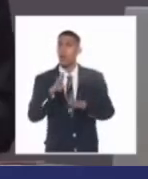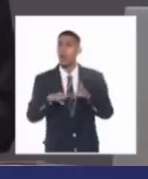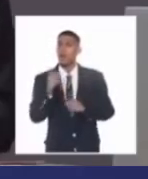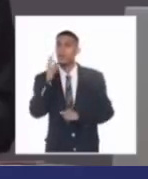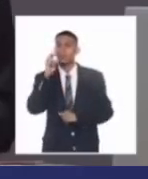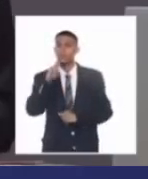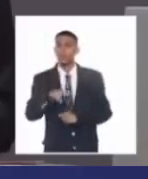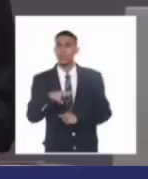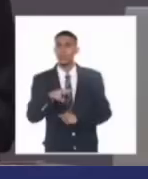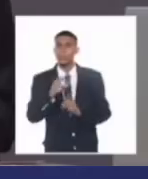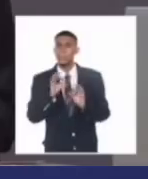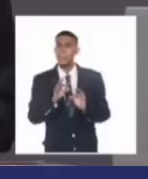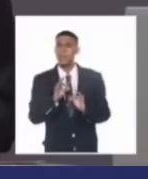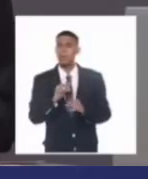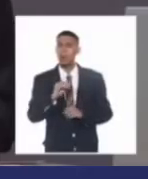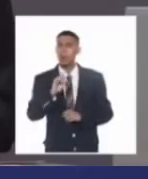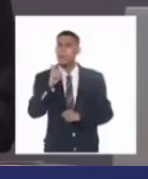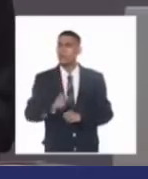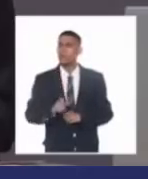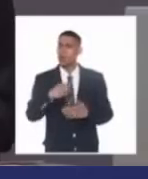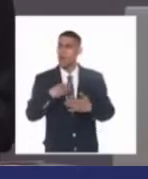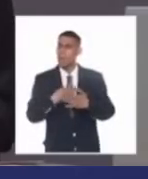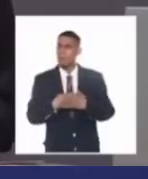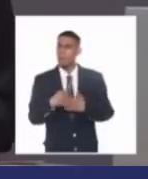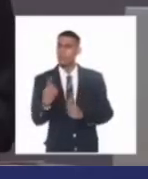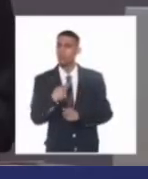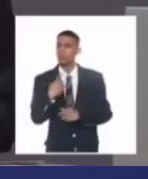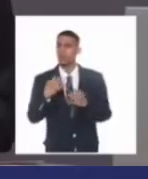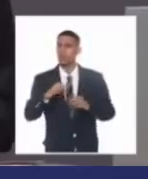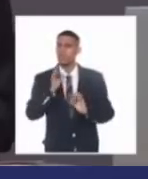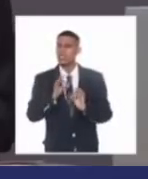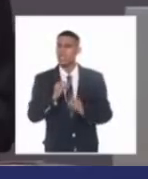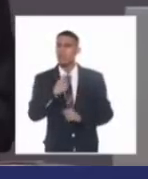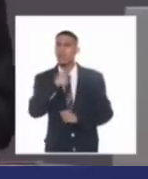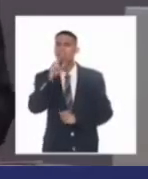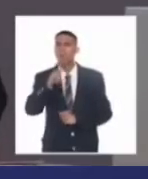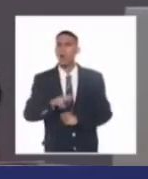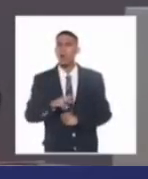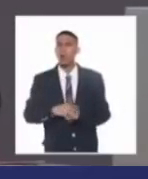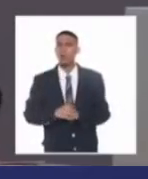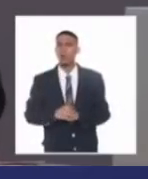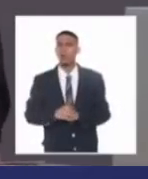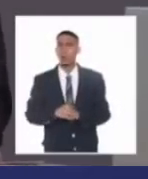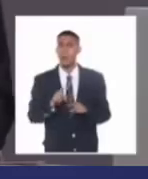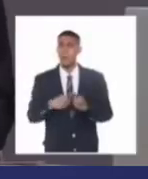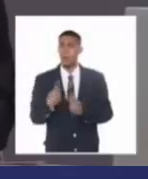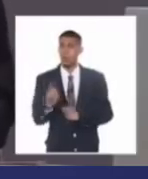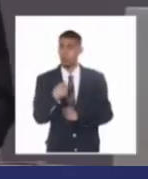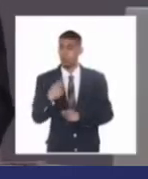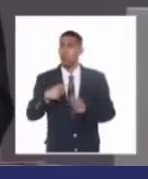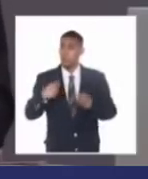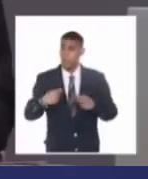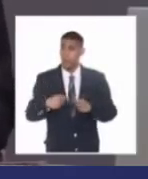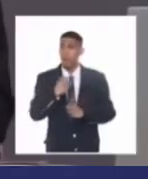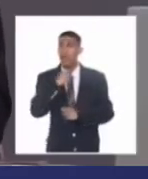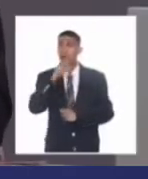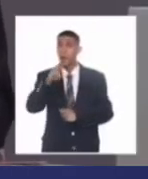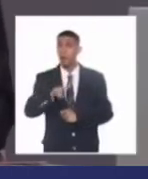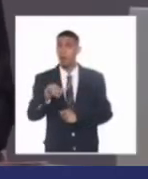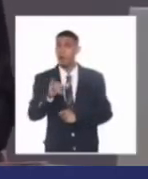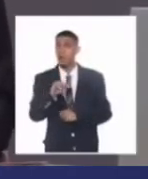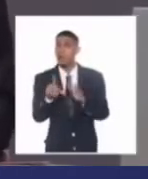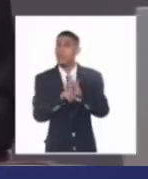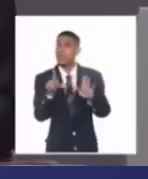cantidad de personas que hacen actividad económica ilícita en el comercio en particular y nadie los controla ni nadie les exige